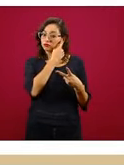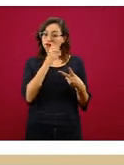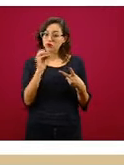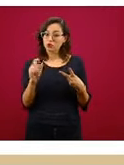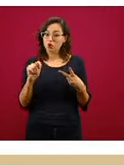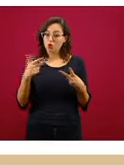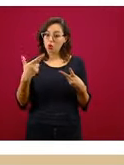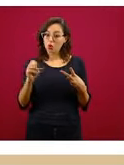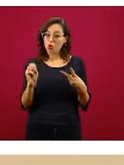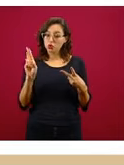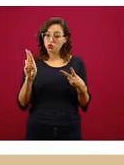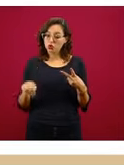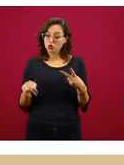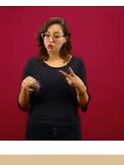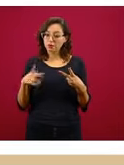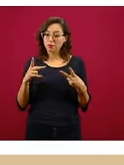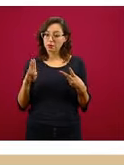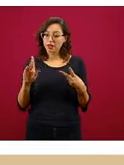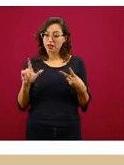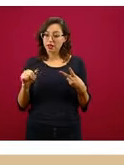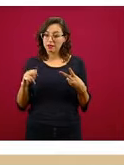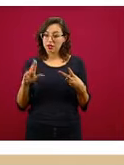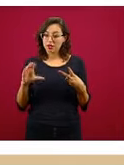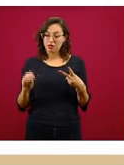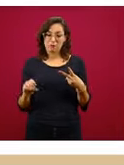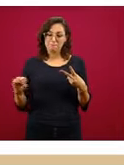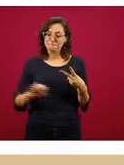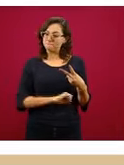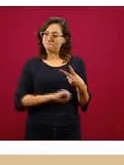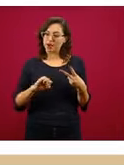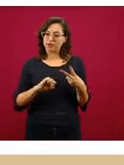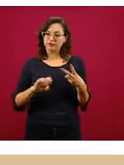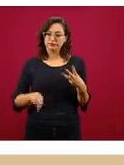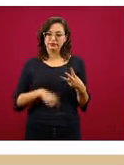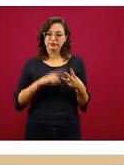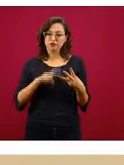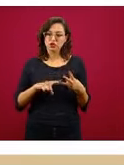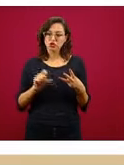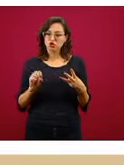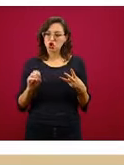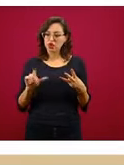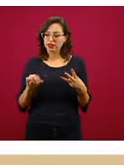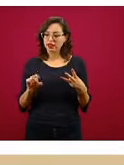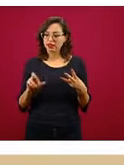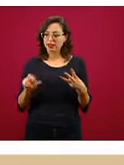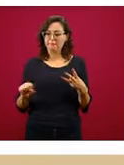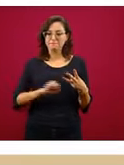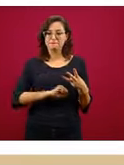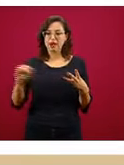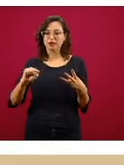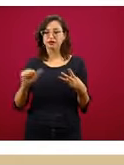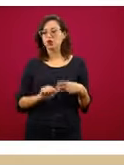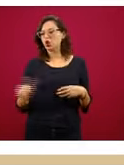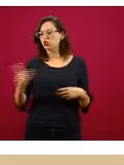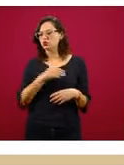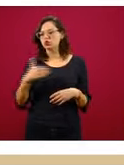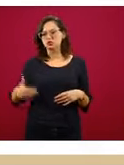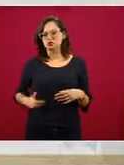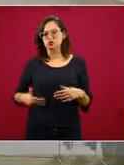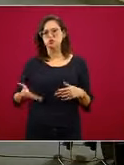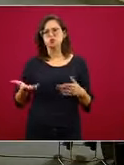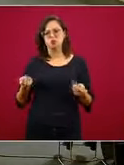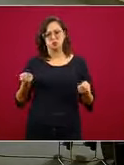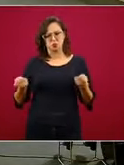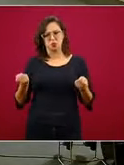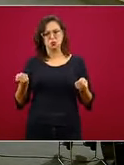que es aquí en rojo, ¡fum!, y Solidaridad. Los otros municipios, más o menos. La